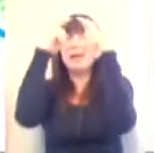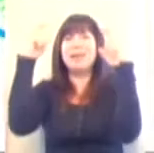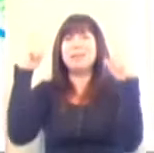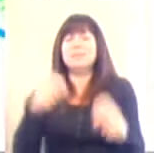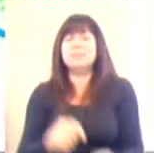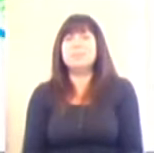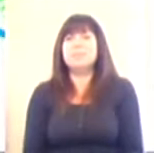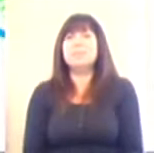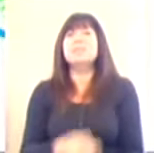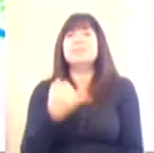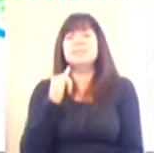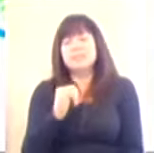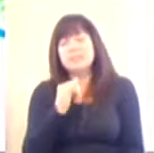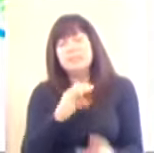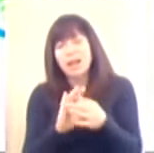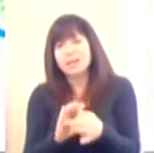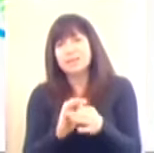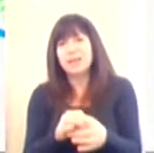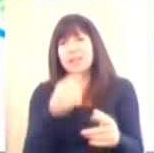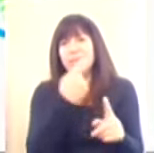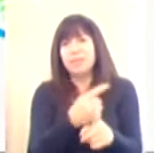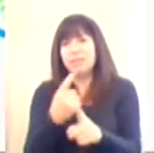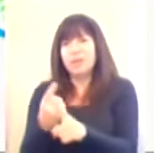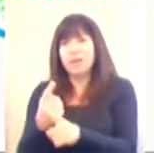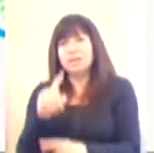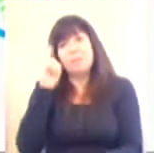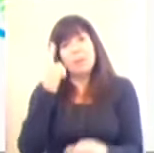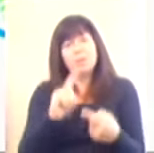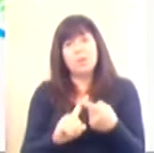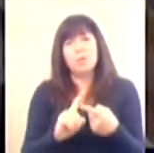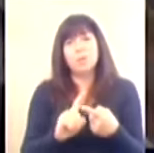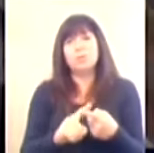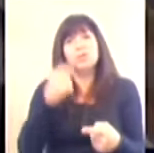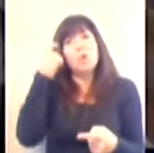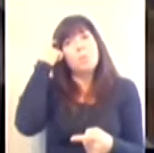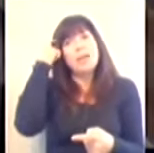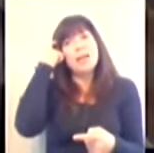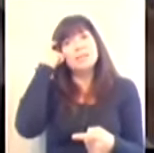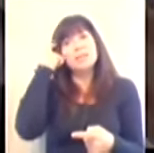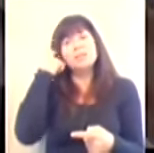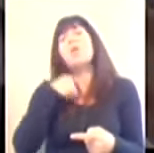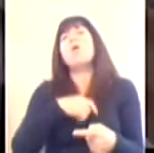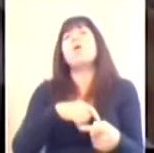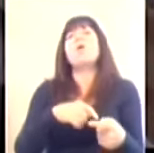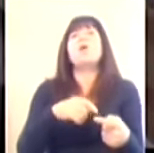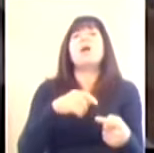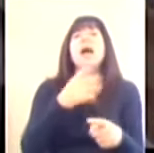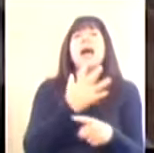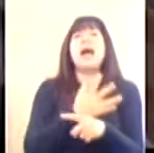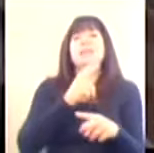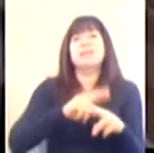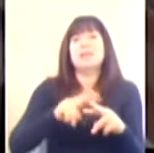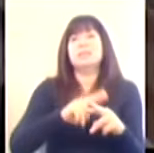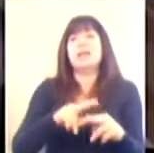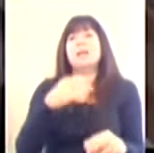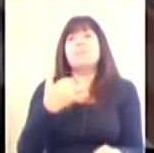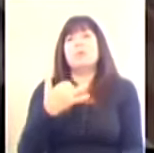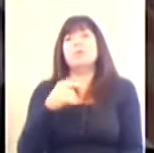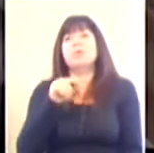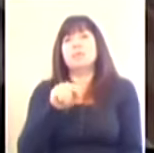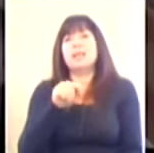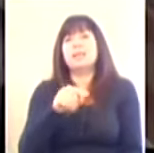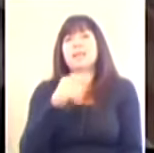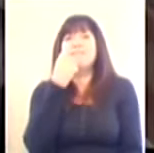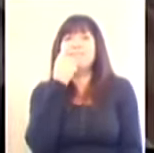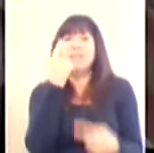Sí, gracias. Bueno, varias cosas. Lo primero es que yo pienso que lo que hay que hacer calar, sobre todo, es la